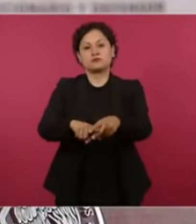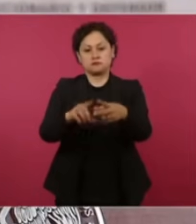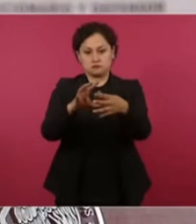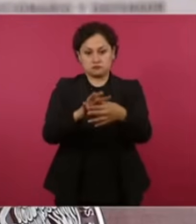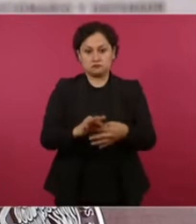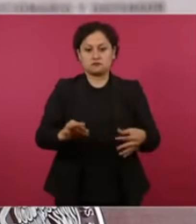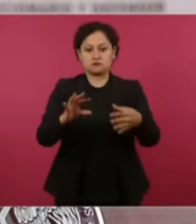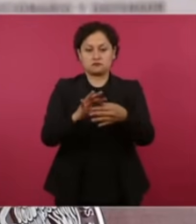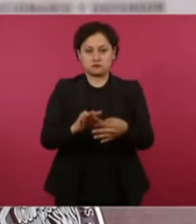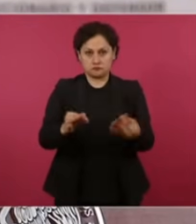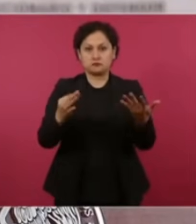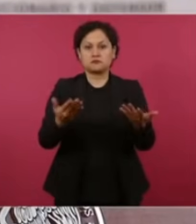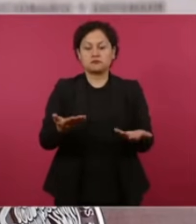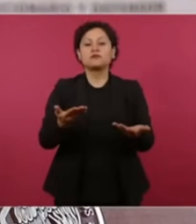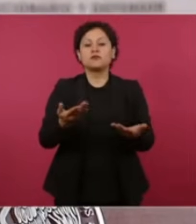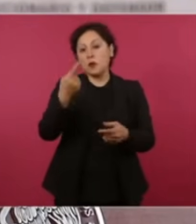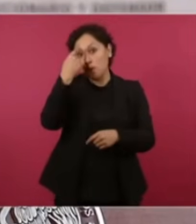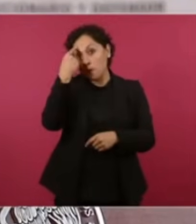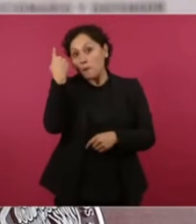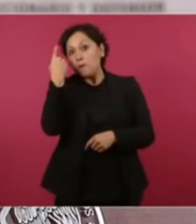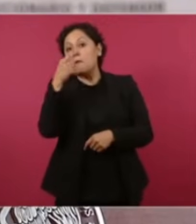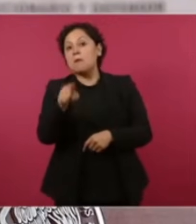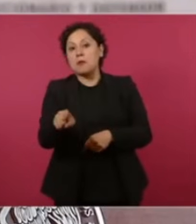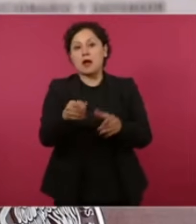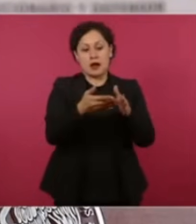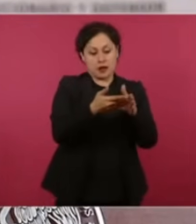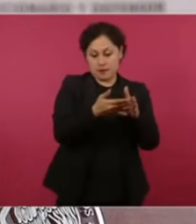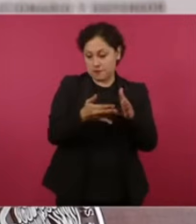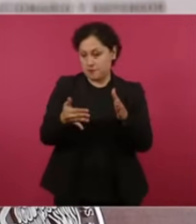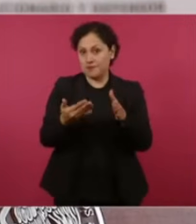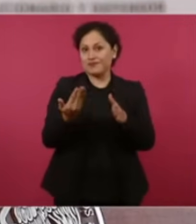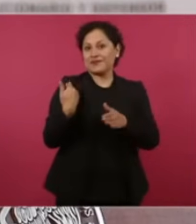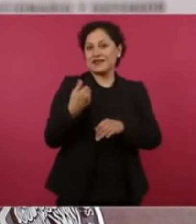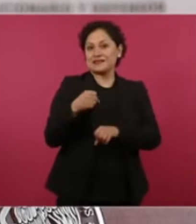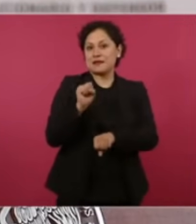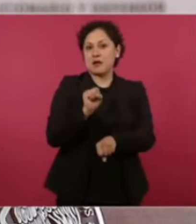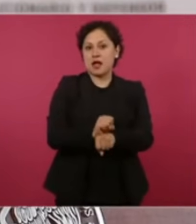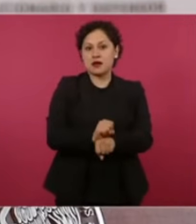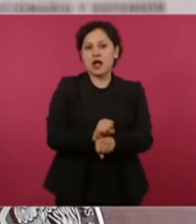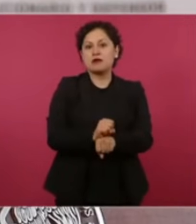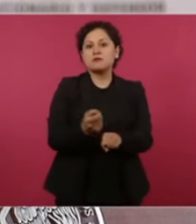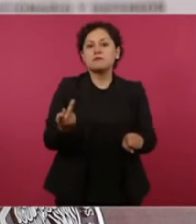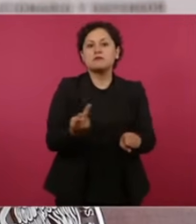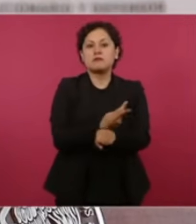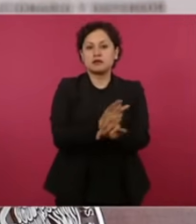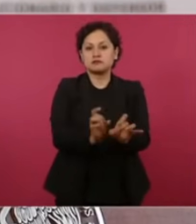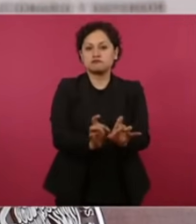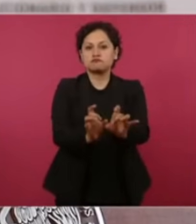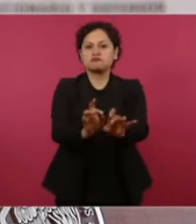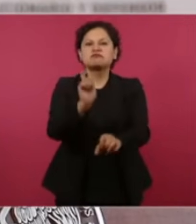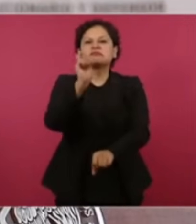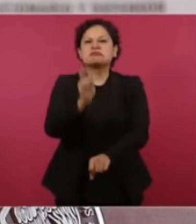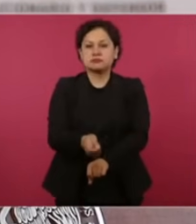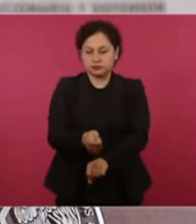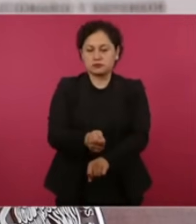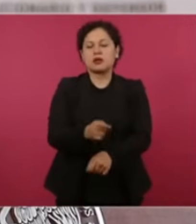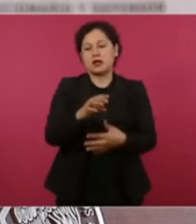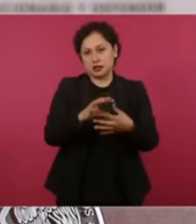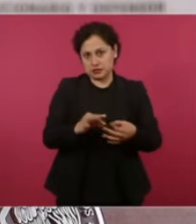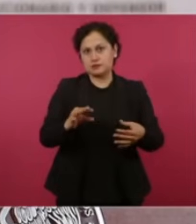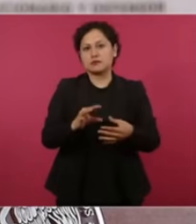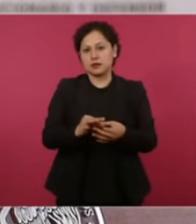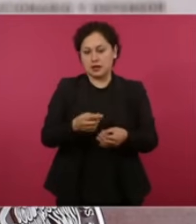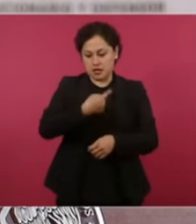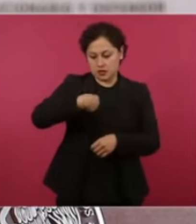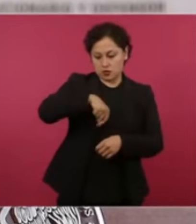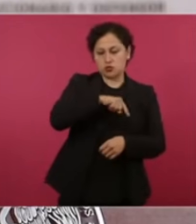para poder evaluar cuál es este análisis que ha tenido los eventos de la semana pasada en el Sistema Eléctrico Nacional, cuáles son las capacidades con las que contamos a nivel